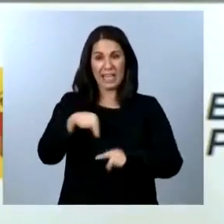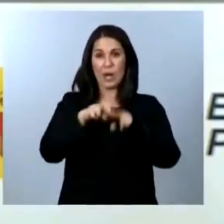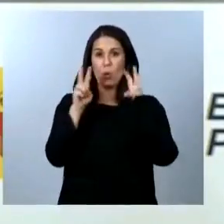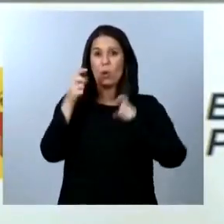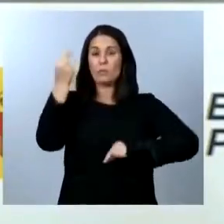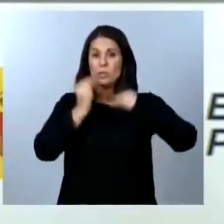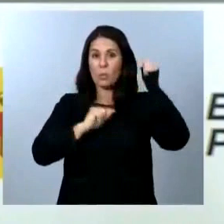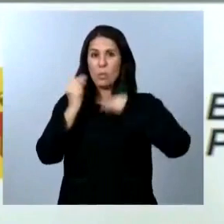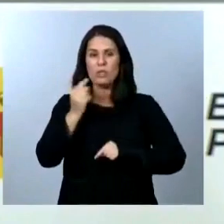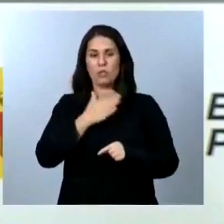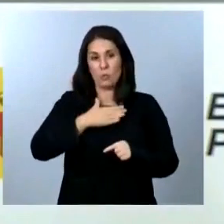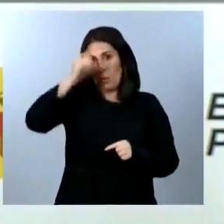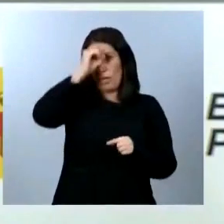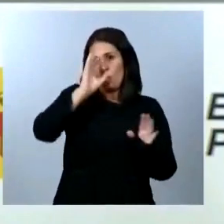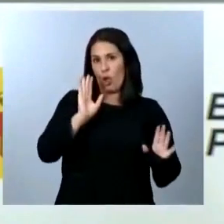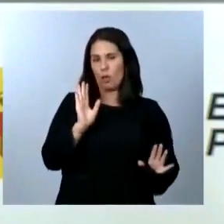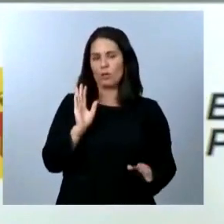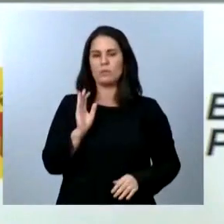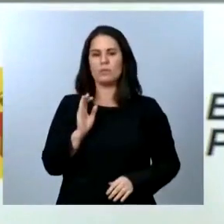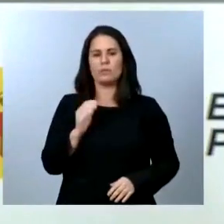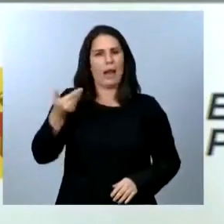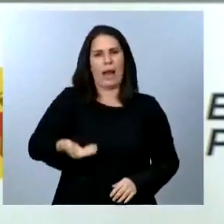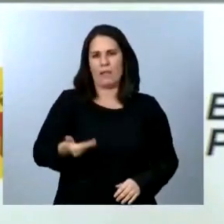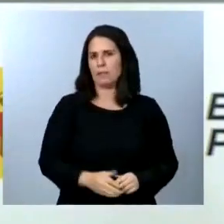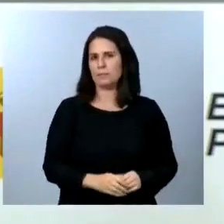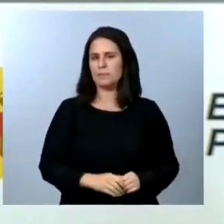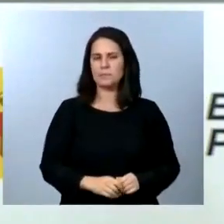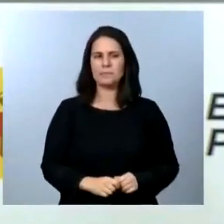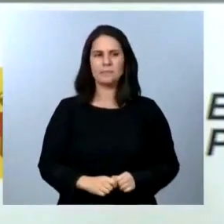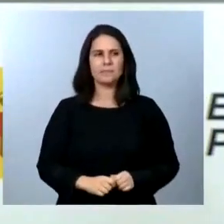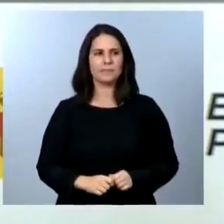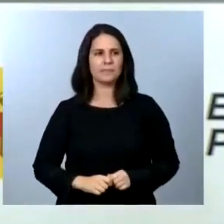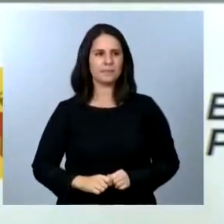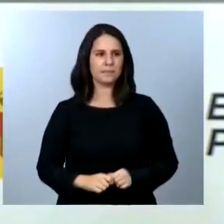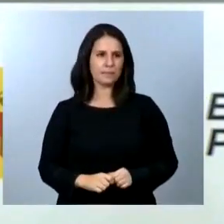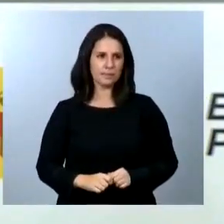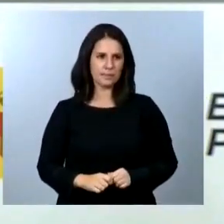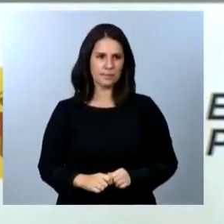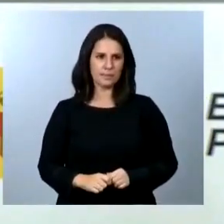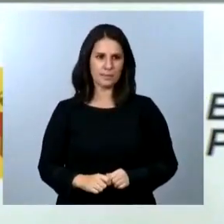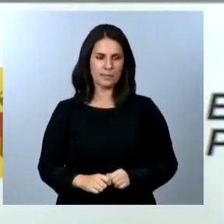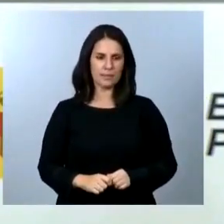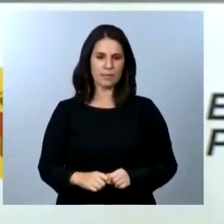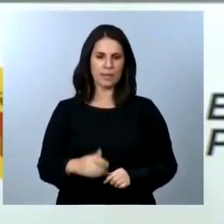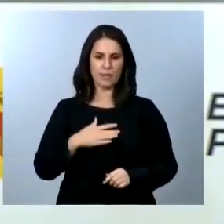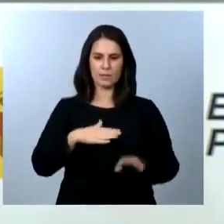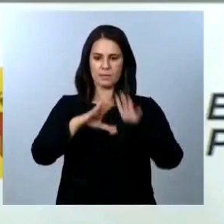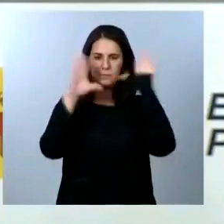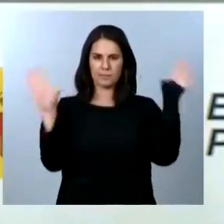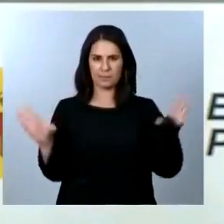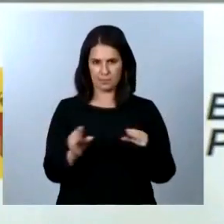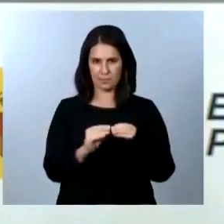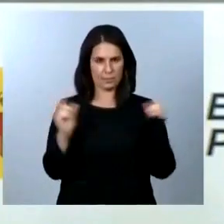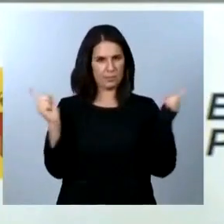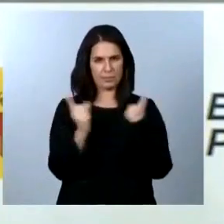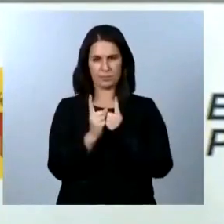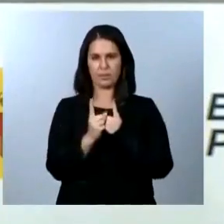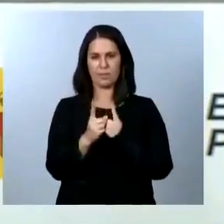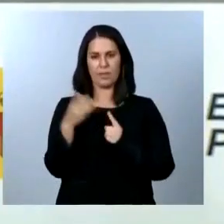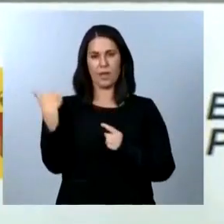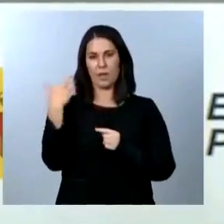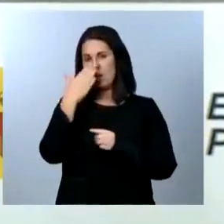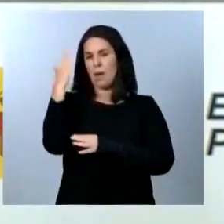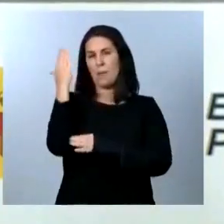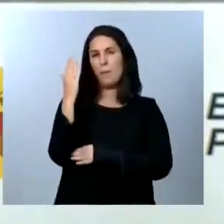son la pieza clave. Resumiré su enfoque en muy pocas palabras. Tras el durísimo golpe de la pandemia,